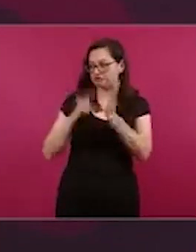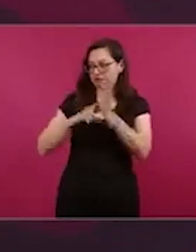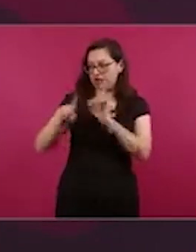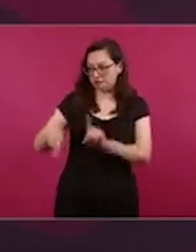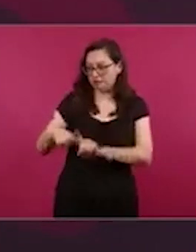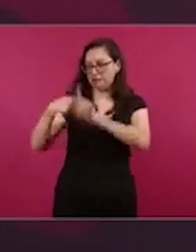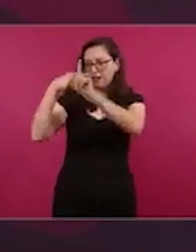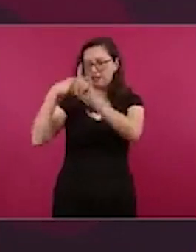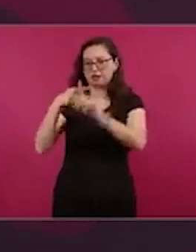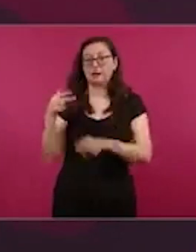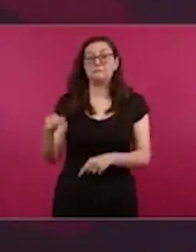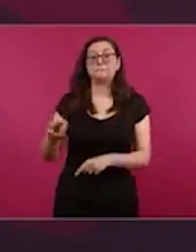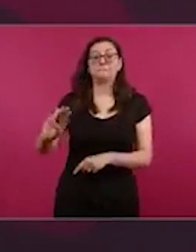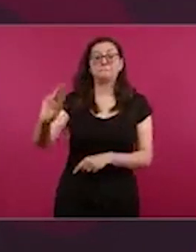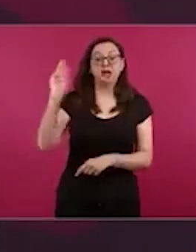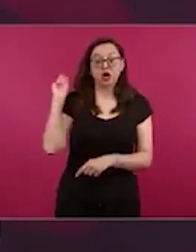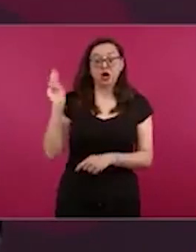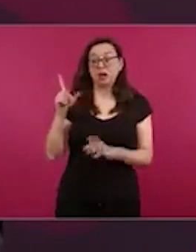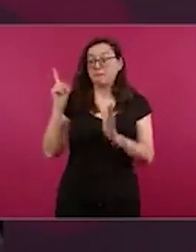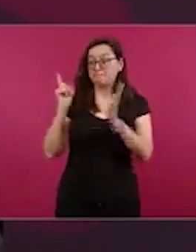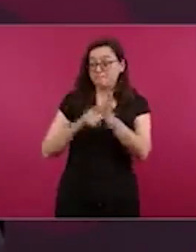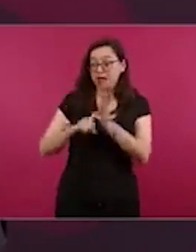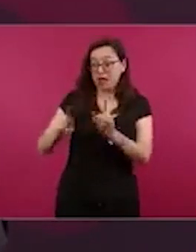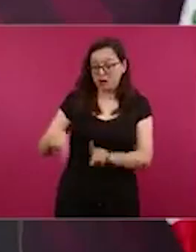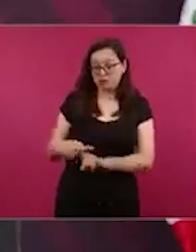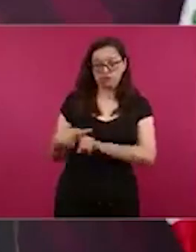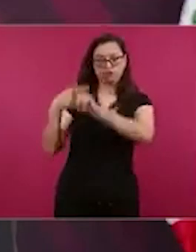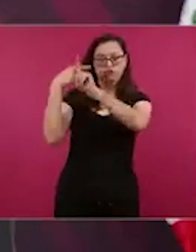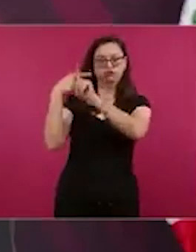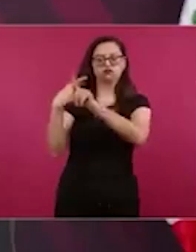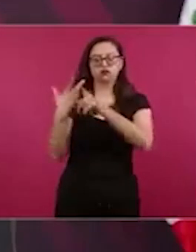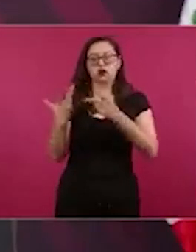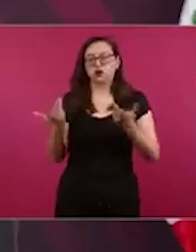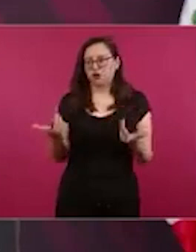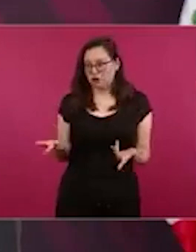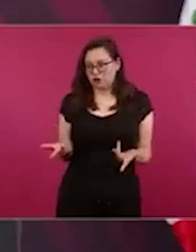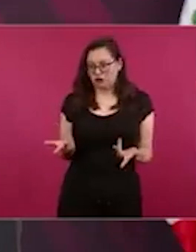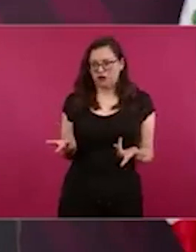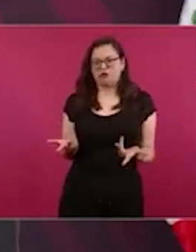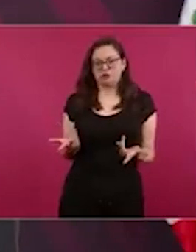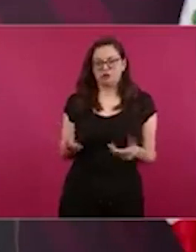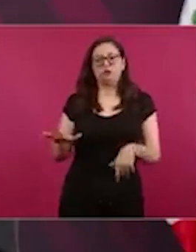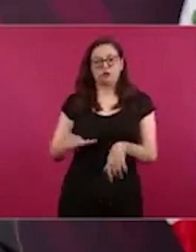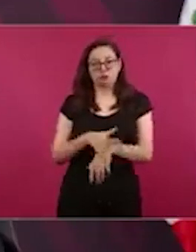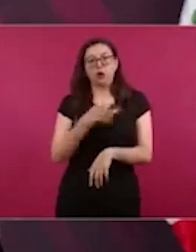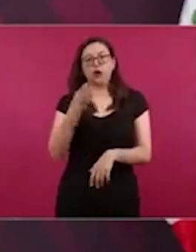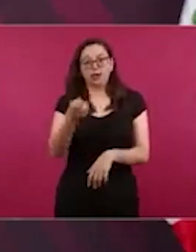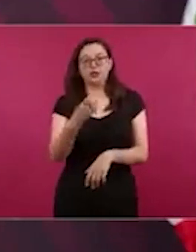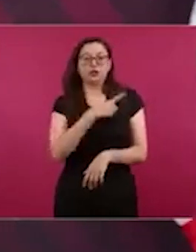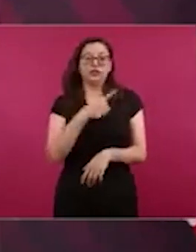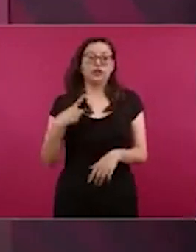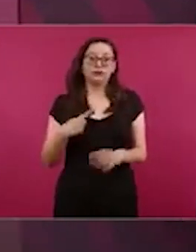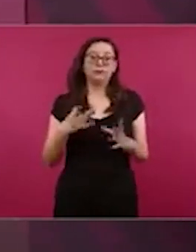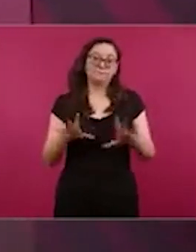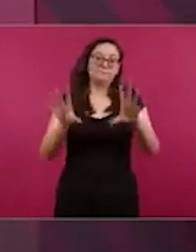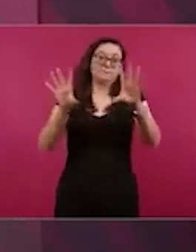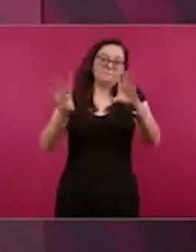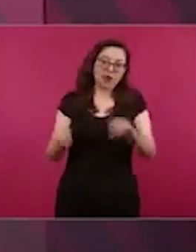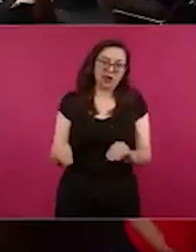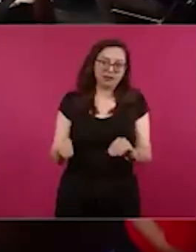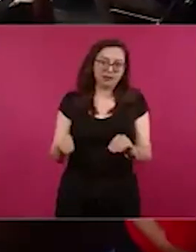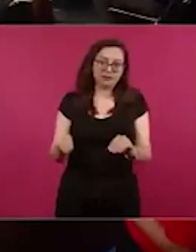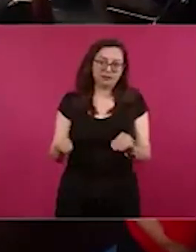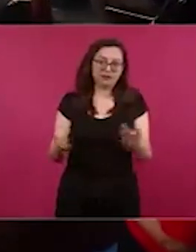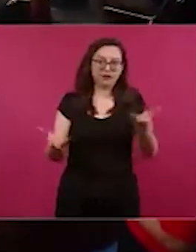1000 más entonces eh lo que se está haciendo con el senace